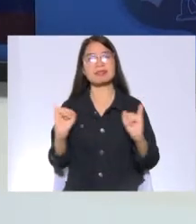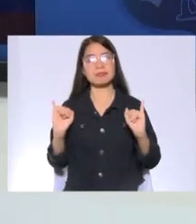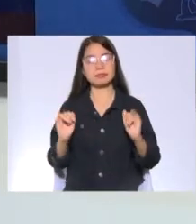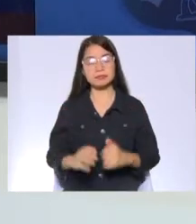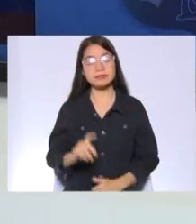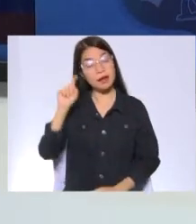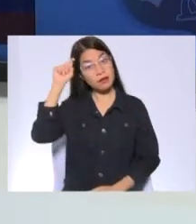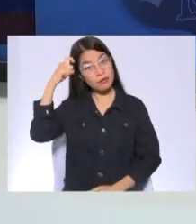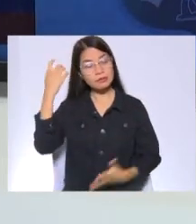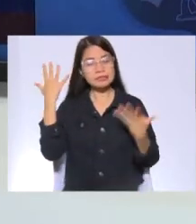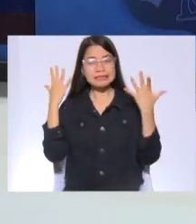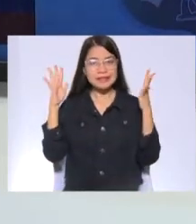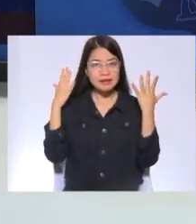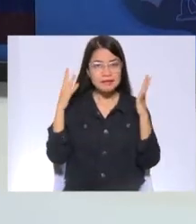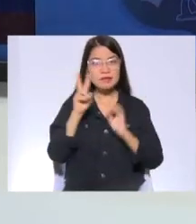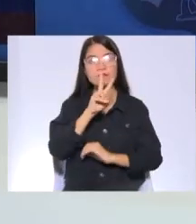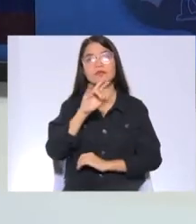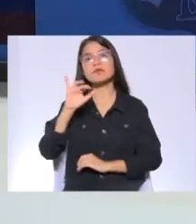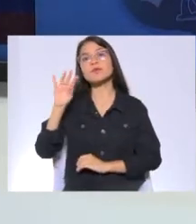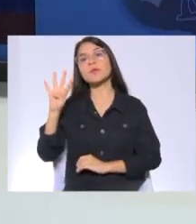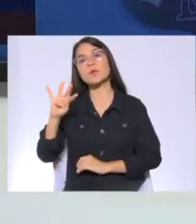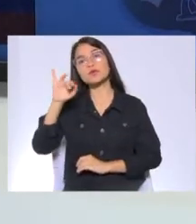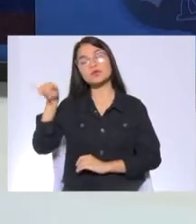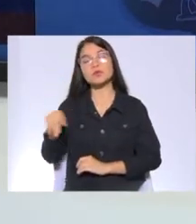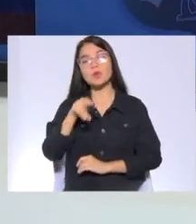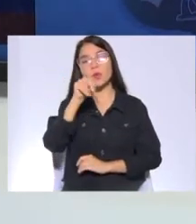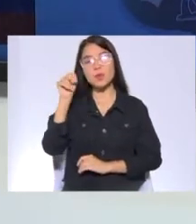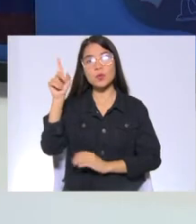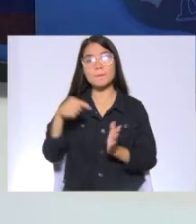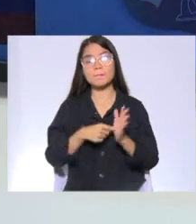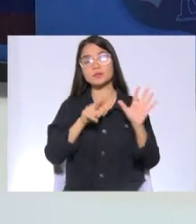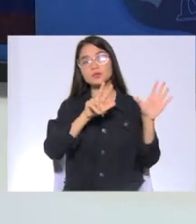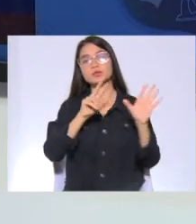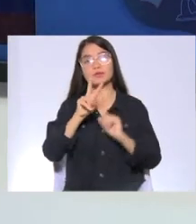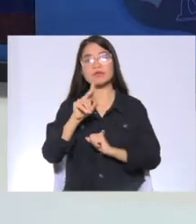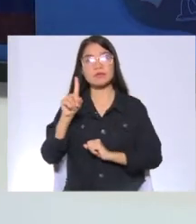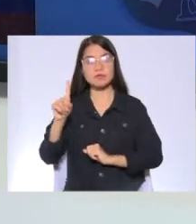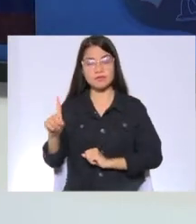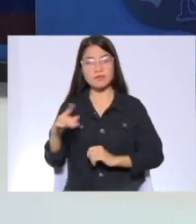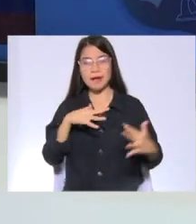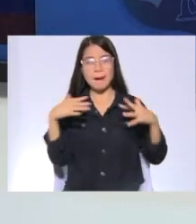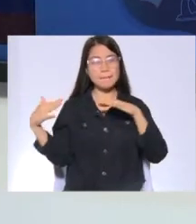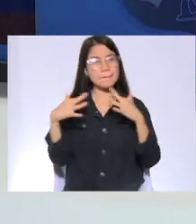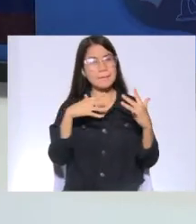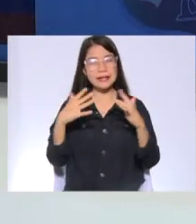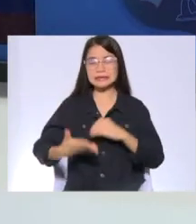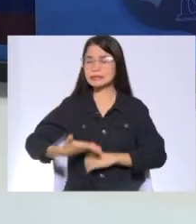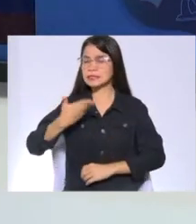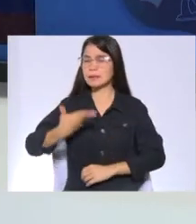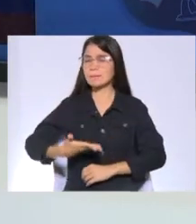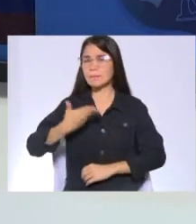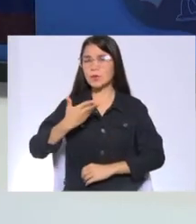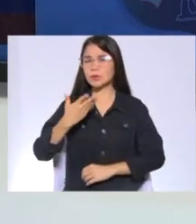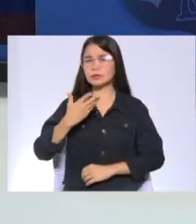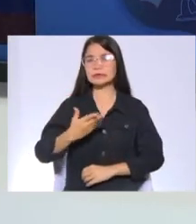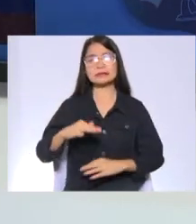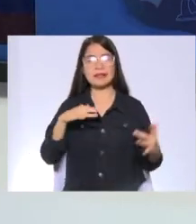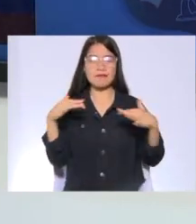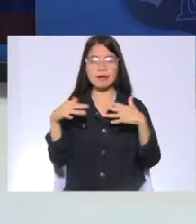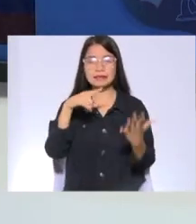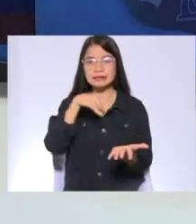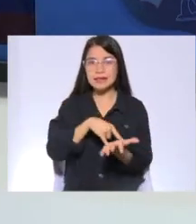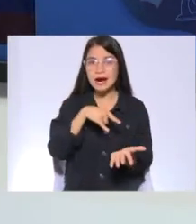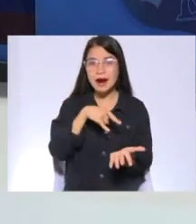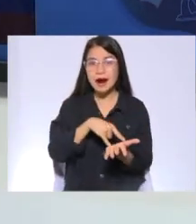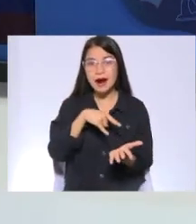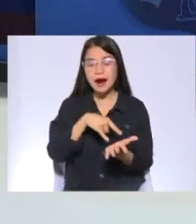conmemorando el 24 de junio de 1821, una de las batallas más importantes, que fue la Batalla de Carabobo, que con ella